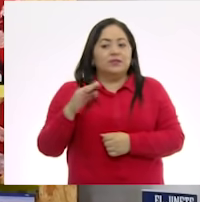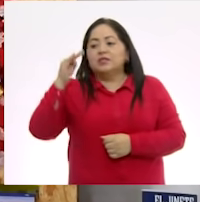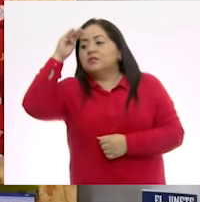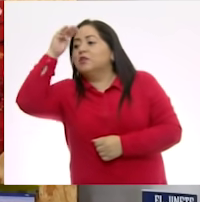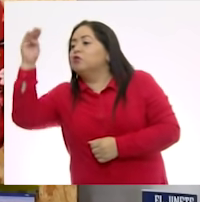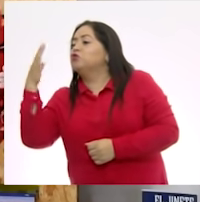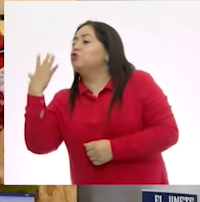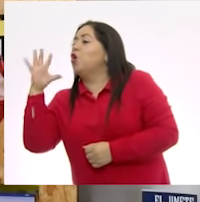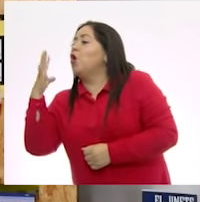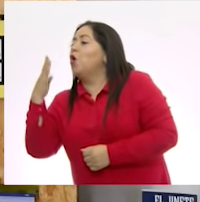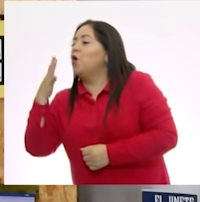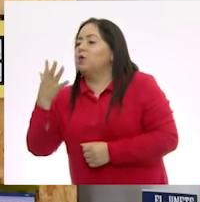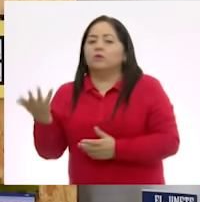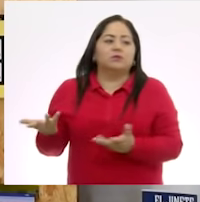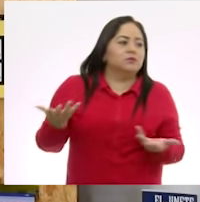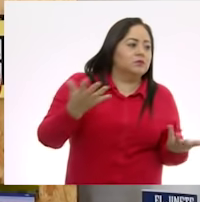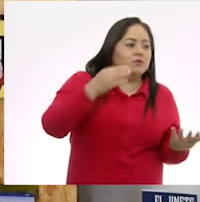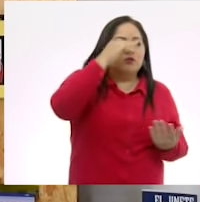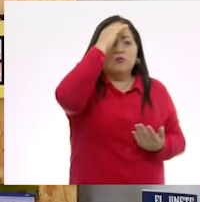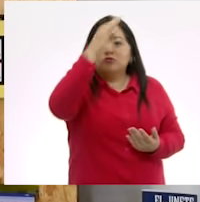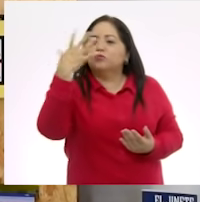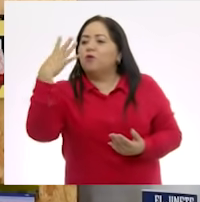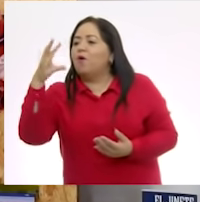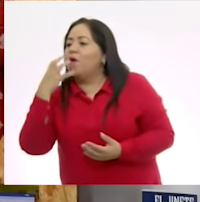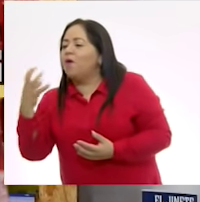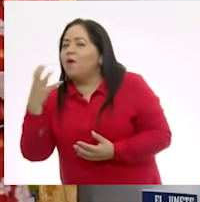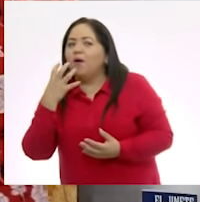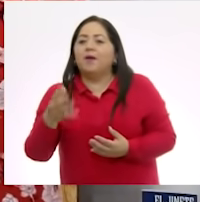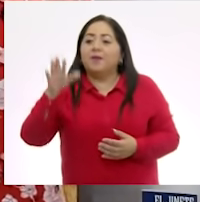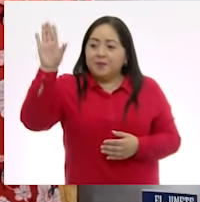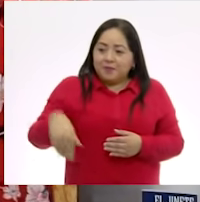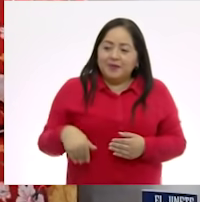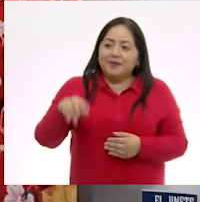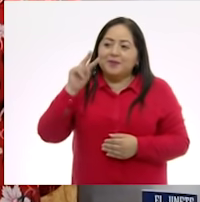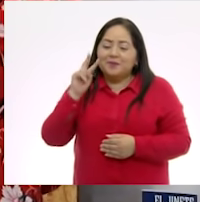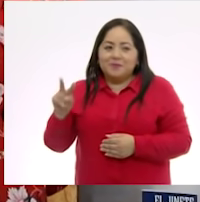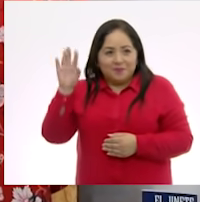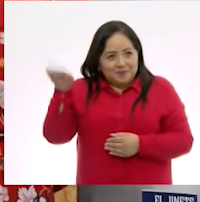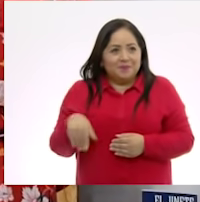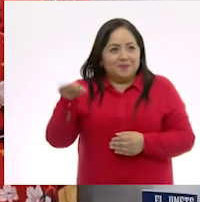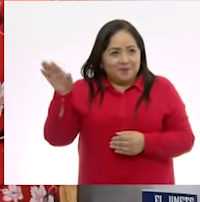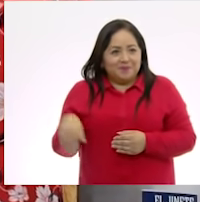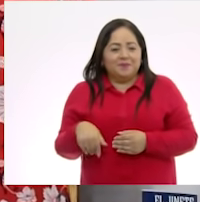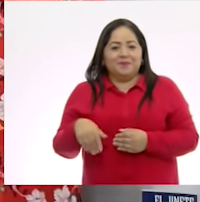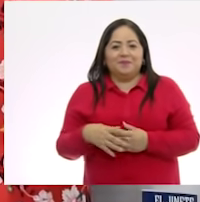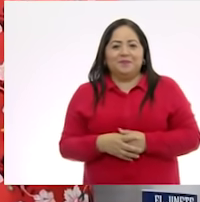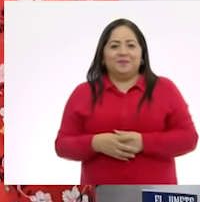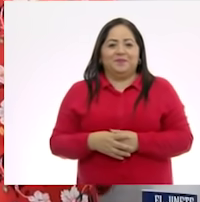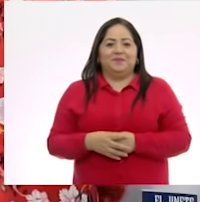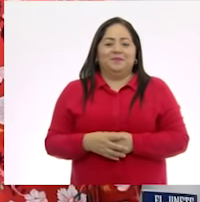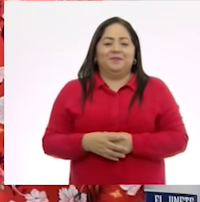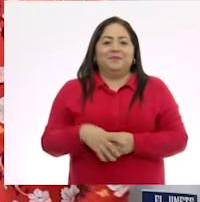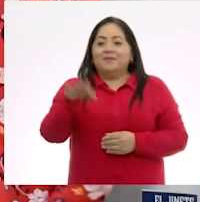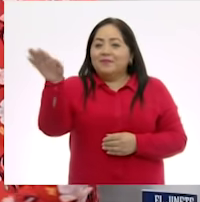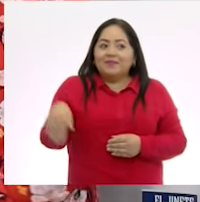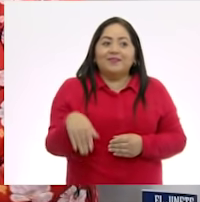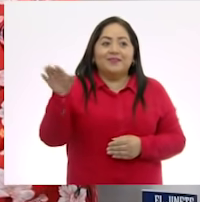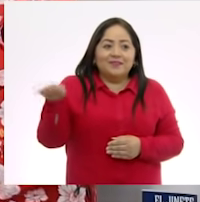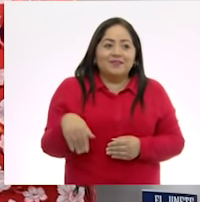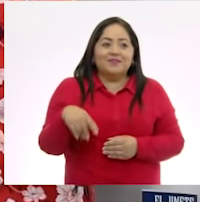Sol, señor Sol, asómate, ven, asómate.